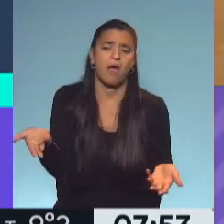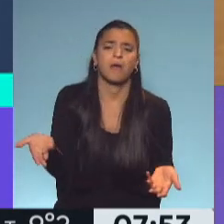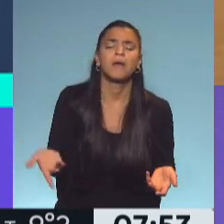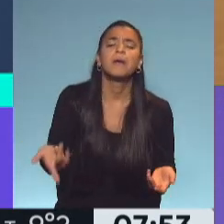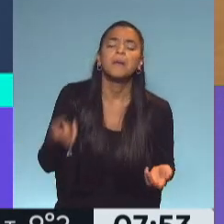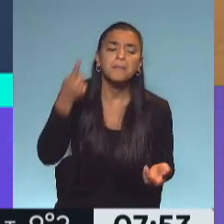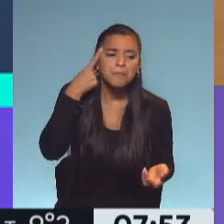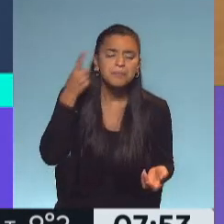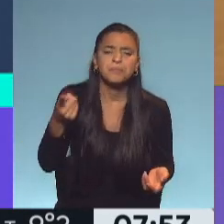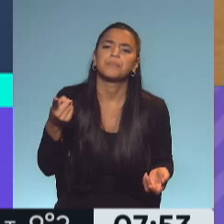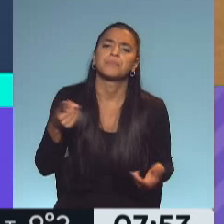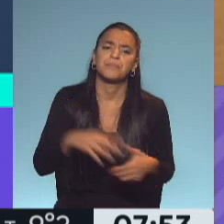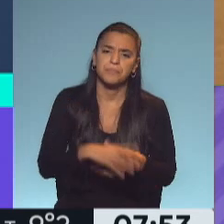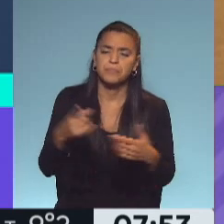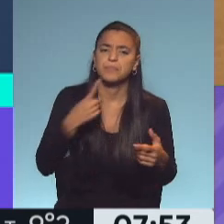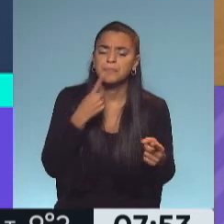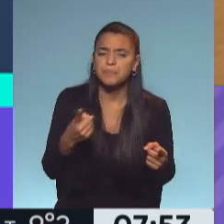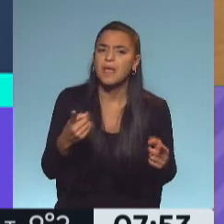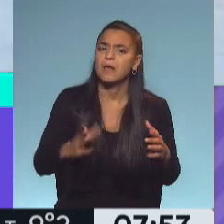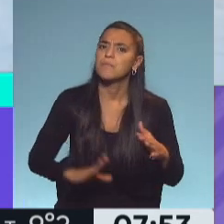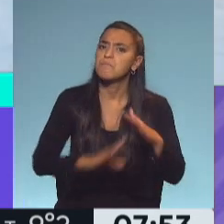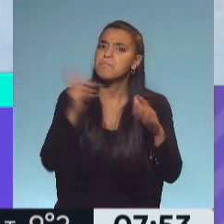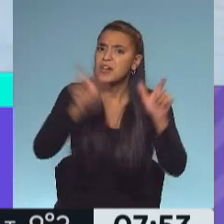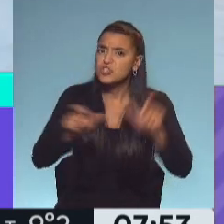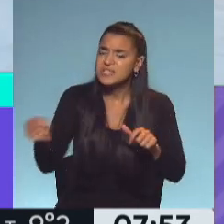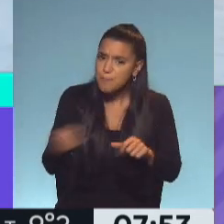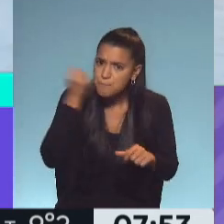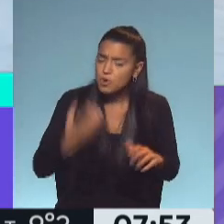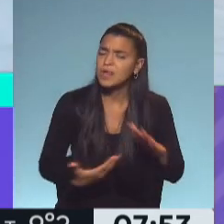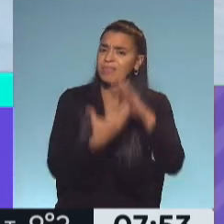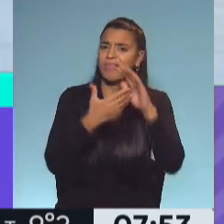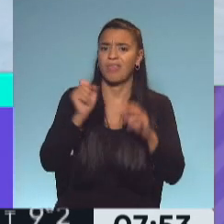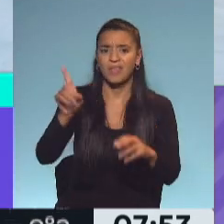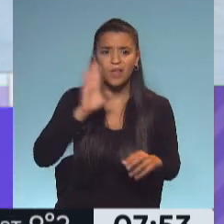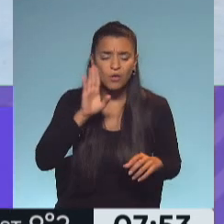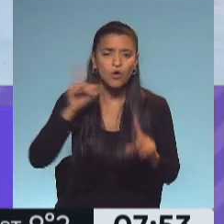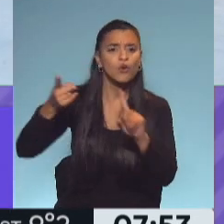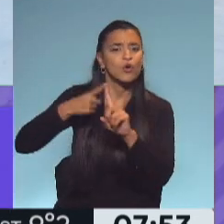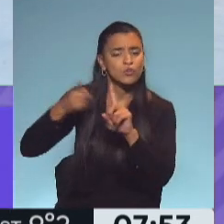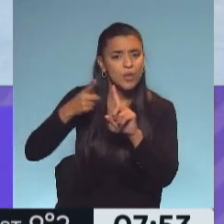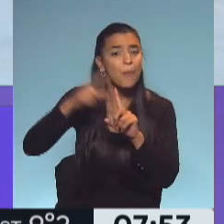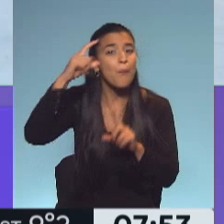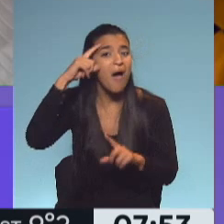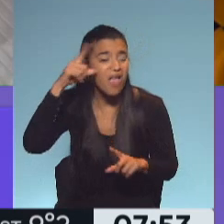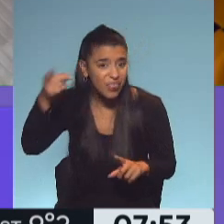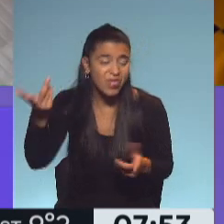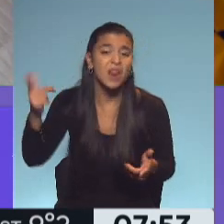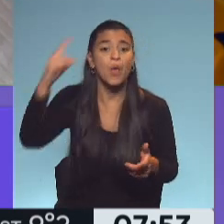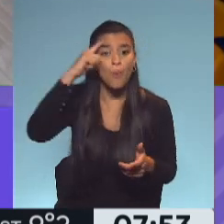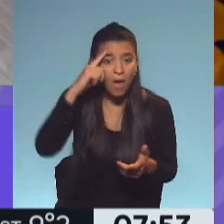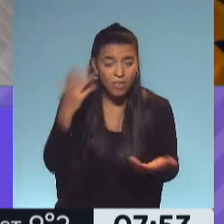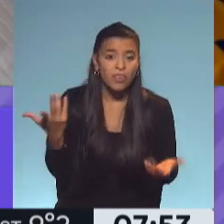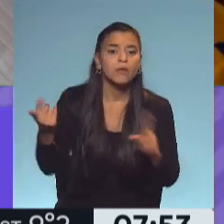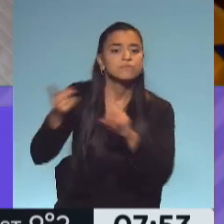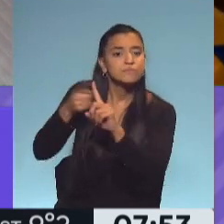esperan figuras de peso muy relevante de Estados Unidos, gente muy cercana al presidente Joe Biden. De hecho, Joe Biden es muy